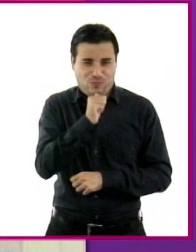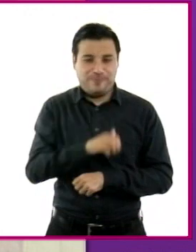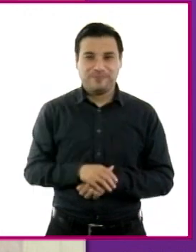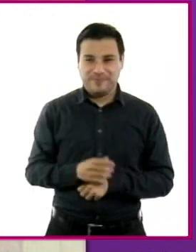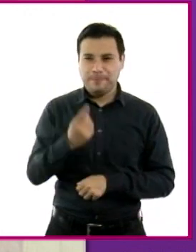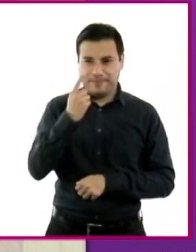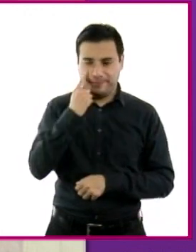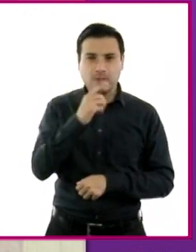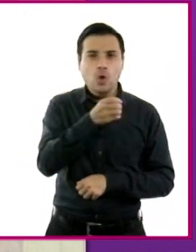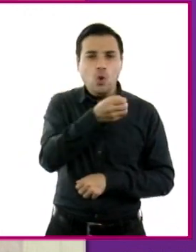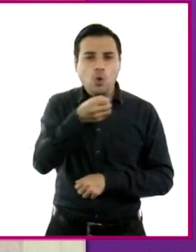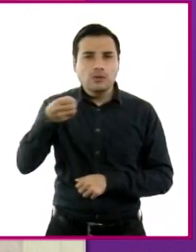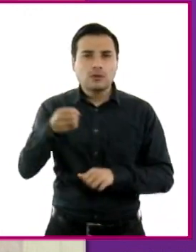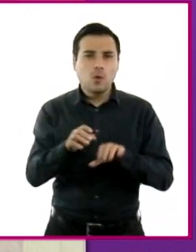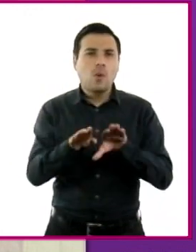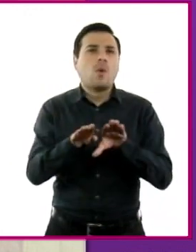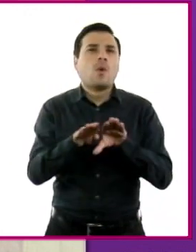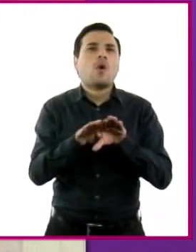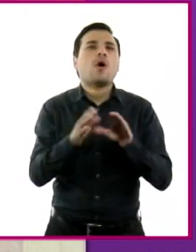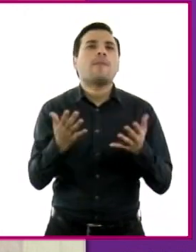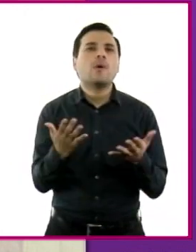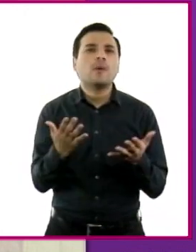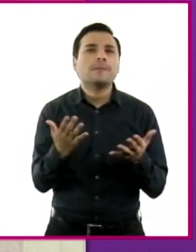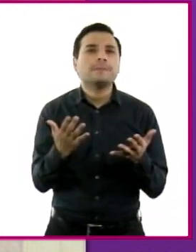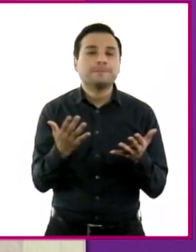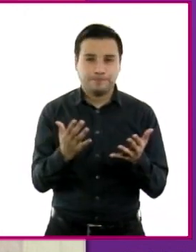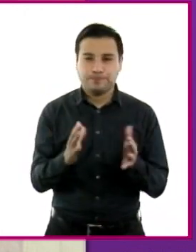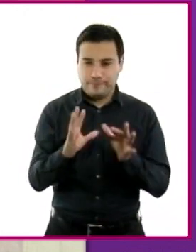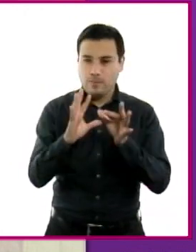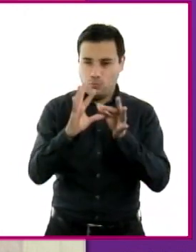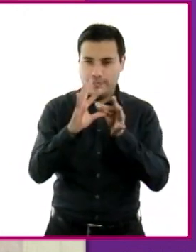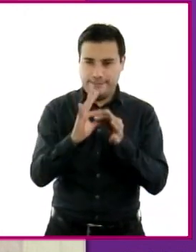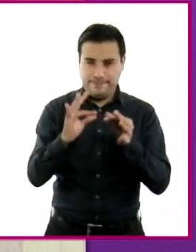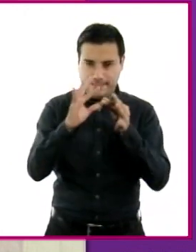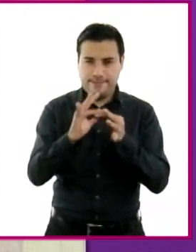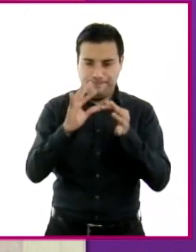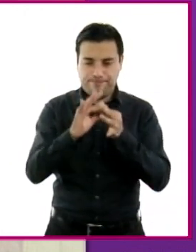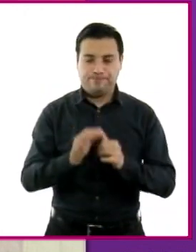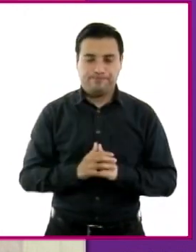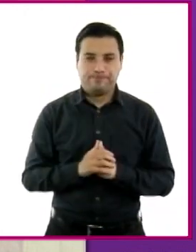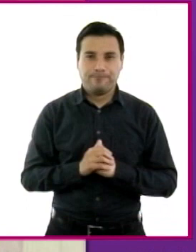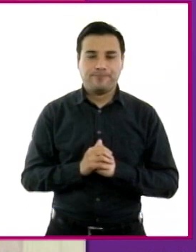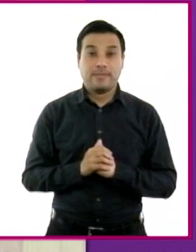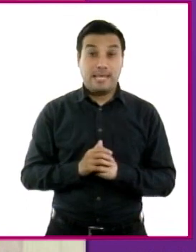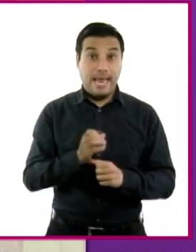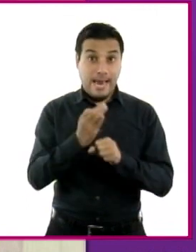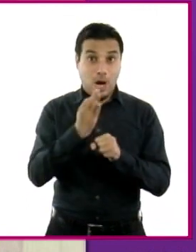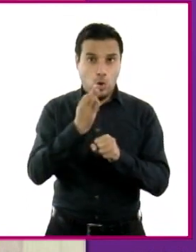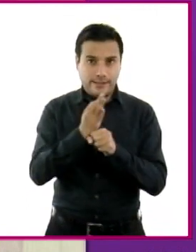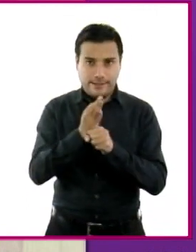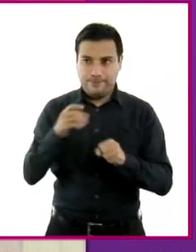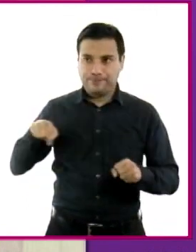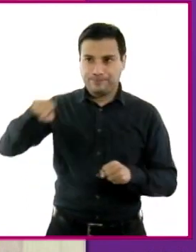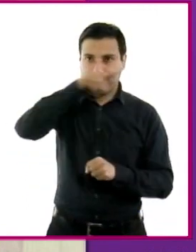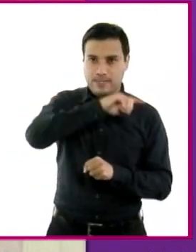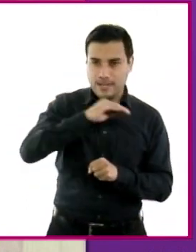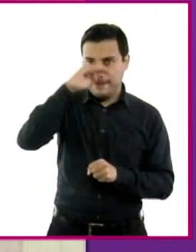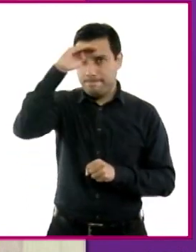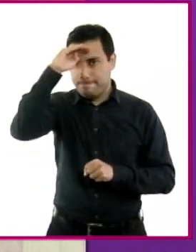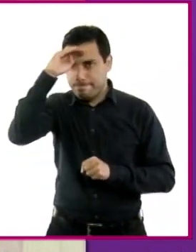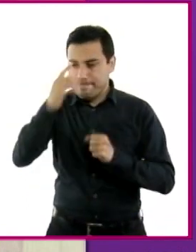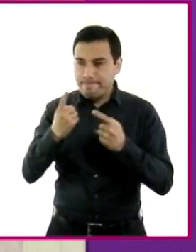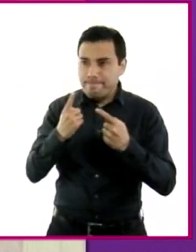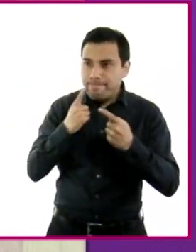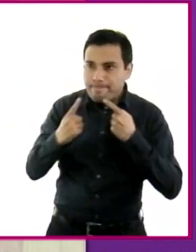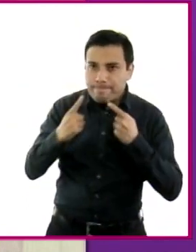repasamos el procedimiento que seguimos para comenzar a trabajar en nuestro reglamento? El día de hoy pensamos y discutimos qué